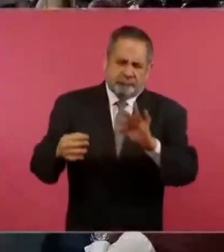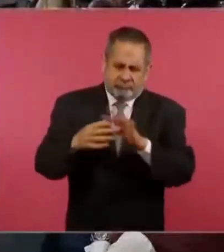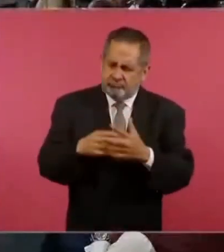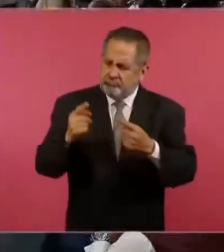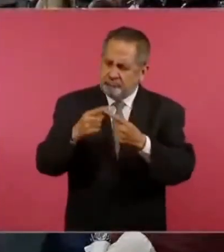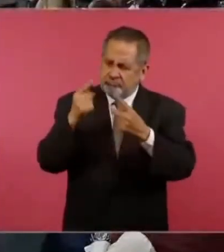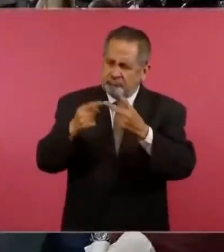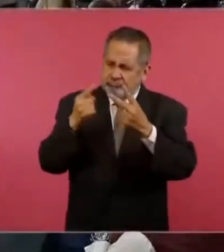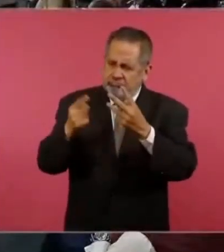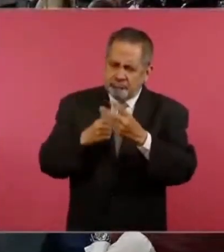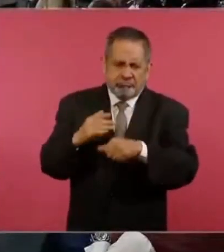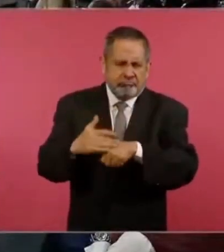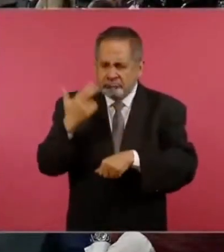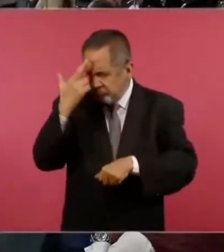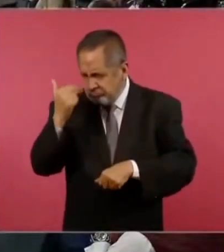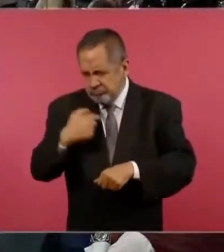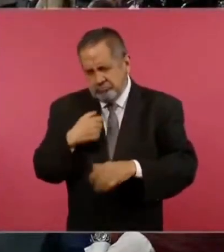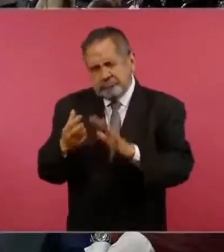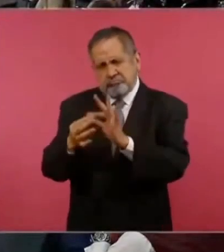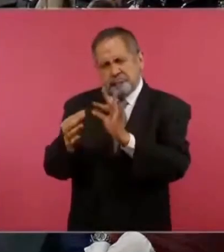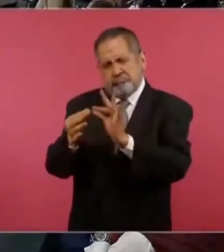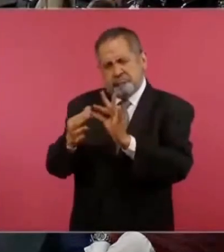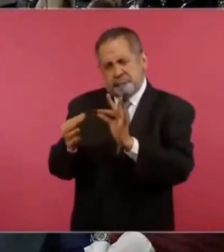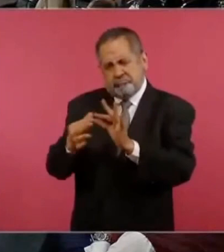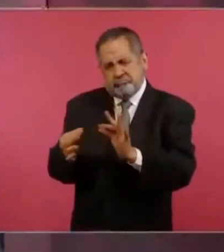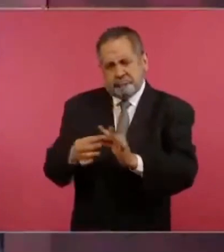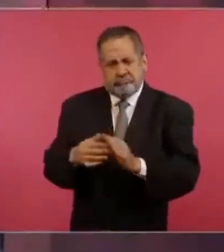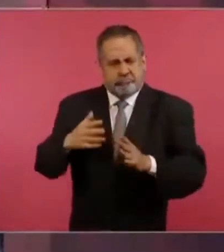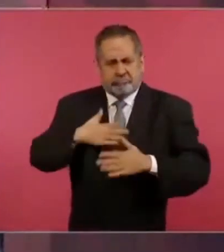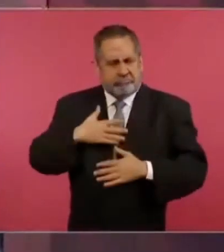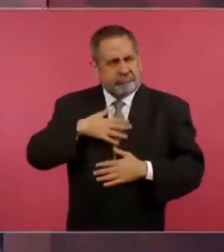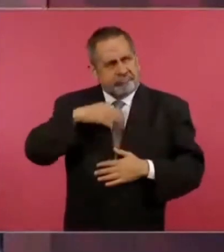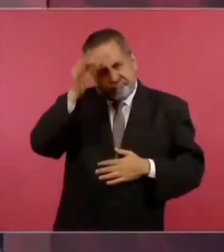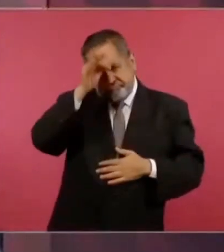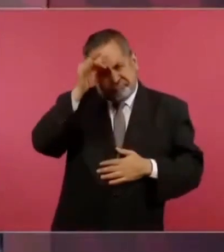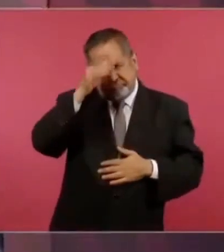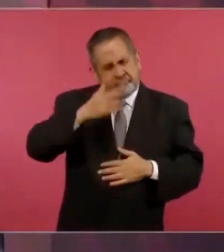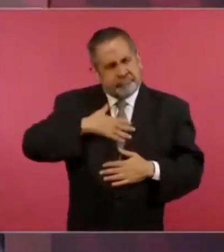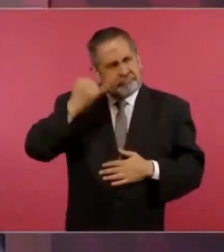expliqué por qué, cuál era mi filosofía.